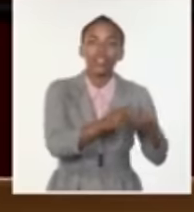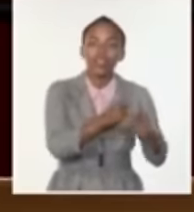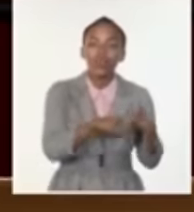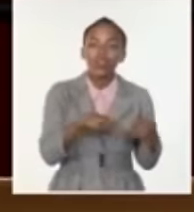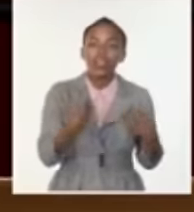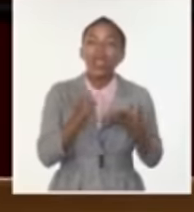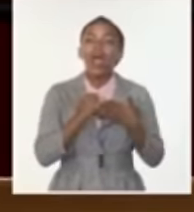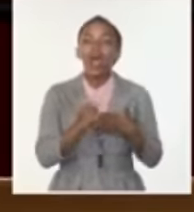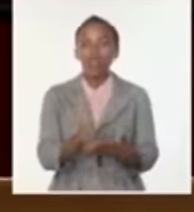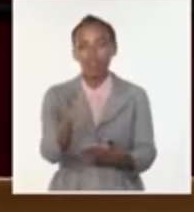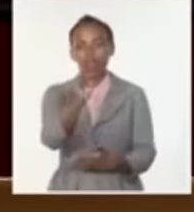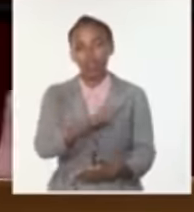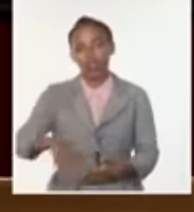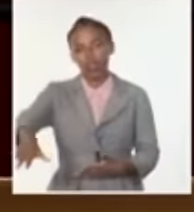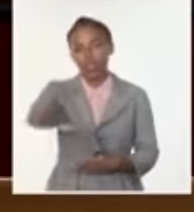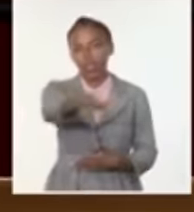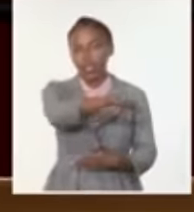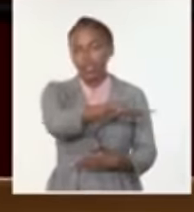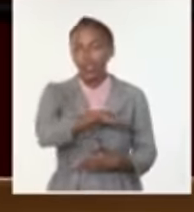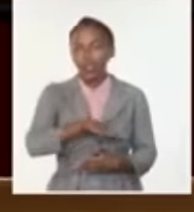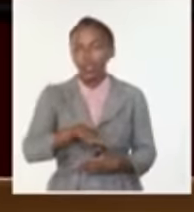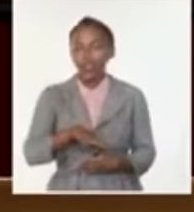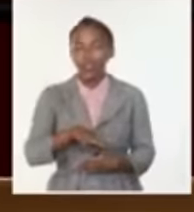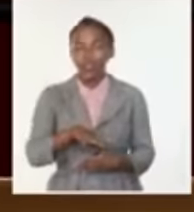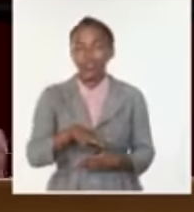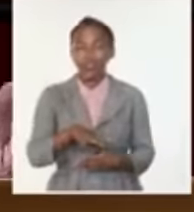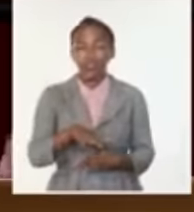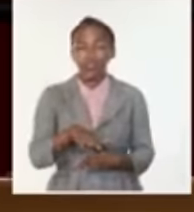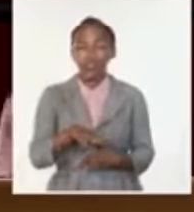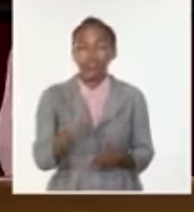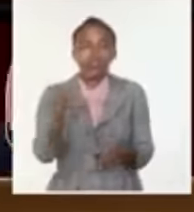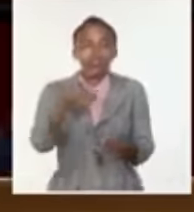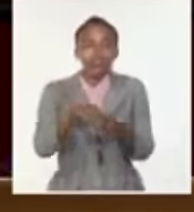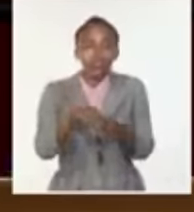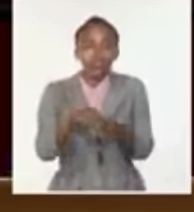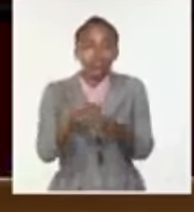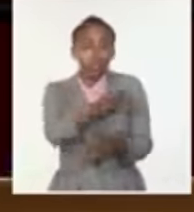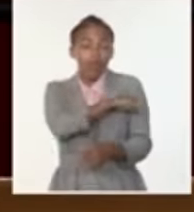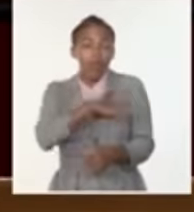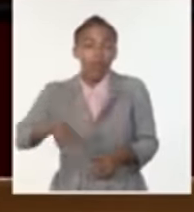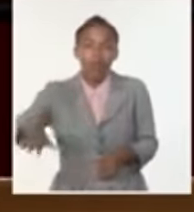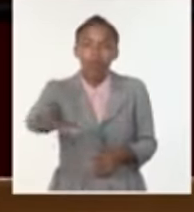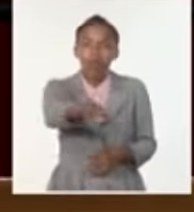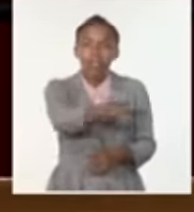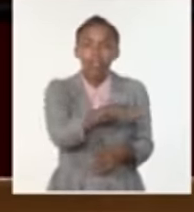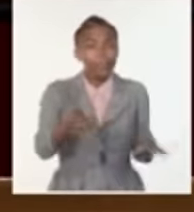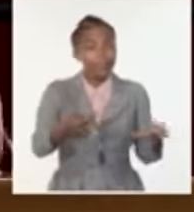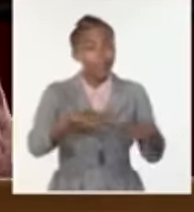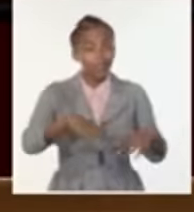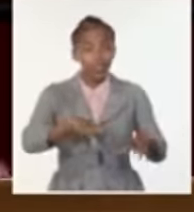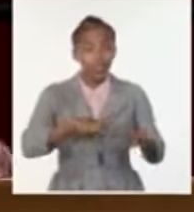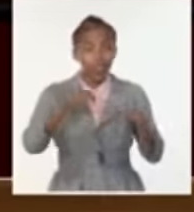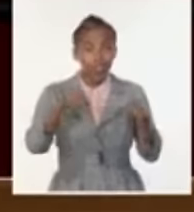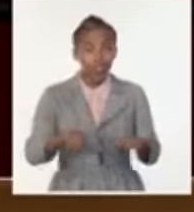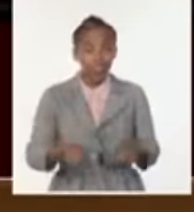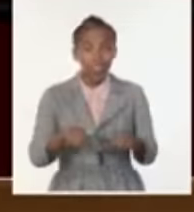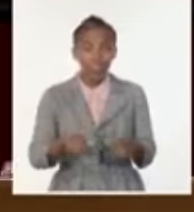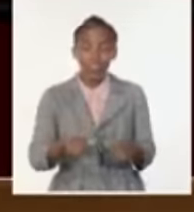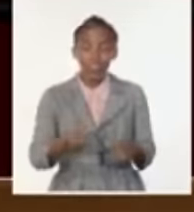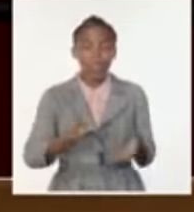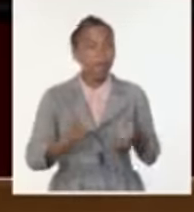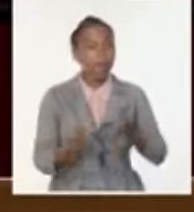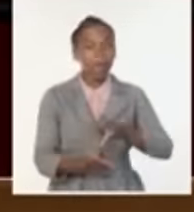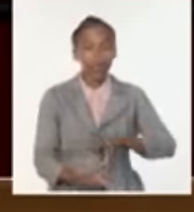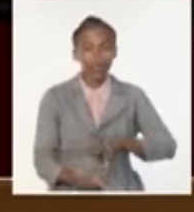a la sociedad, que es parte de este pueblo, que veamos la situación que está enfrentando el pueblo, que de una manera justa